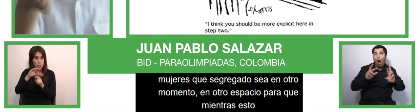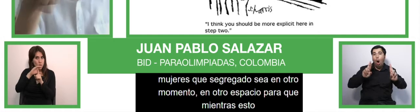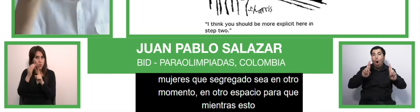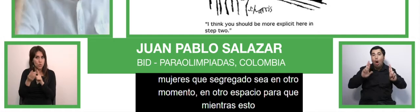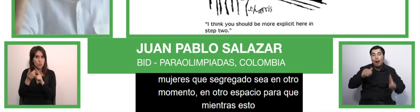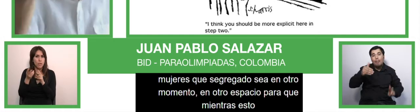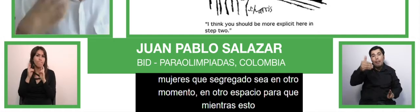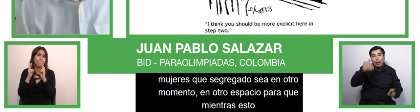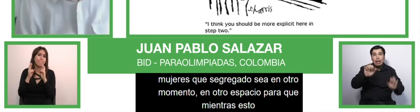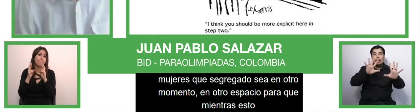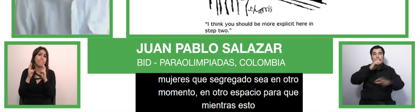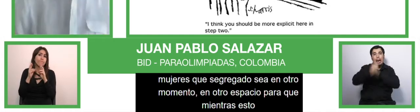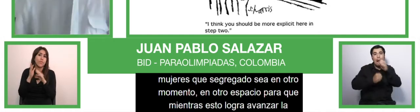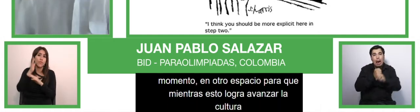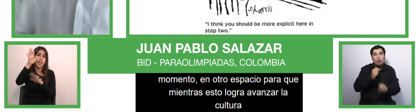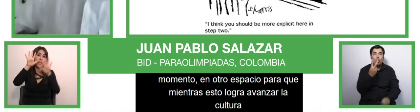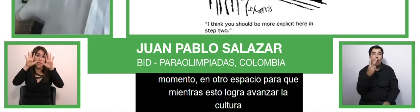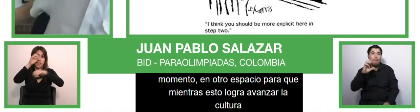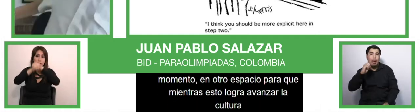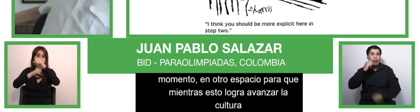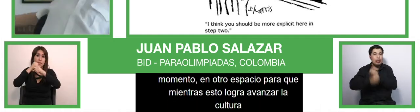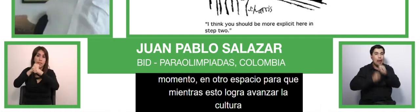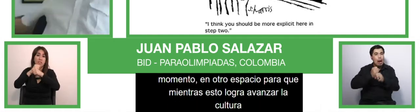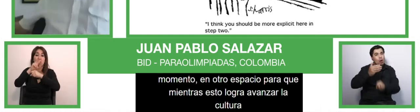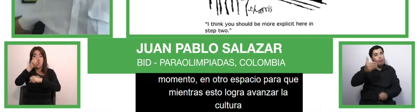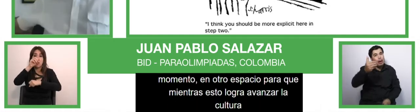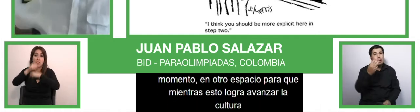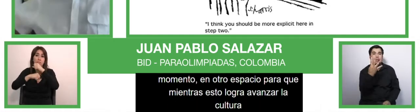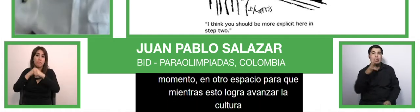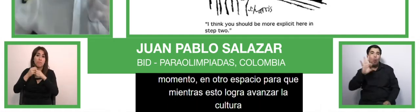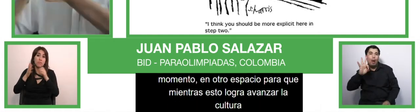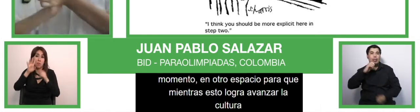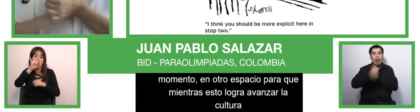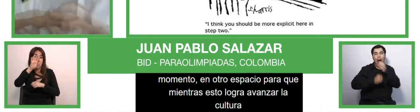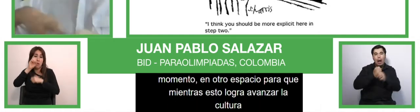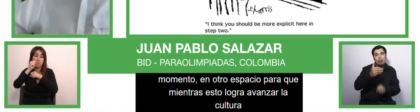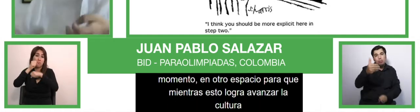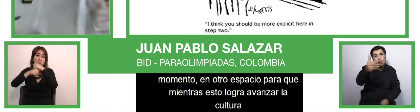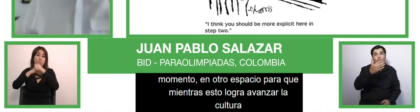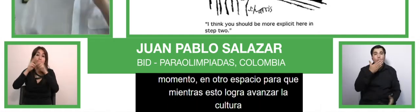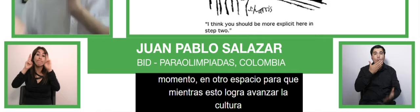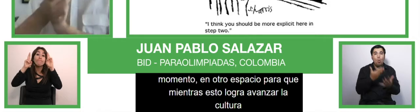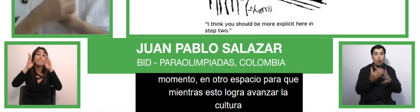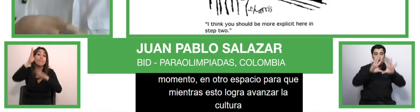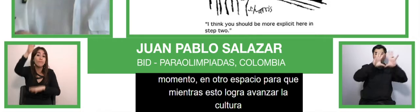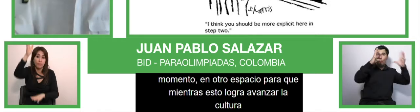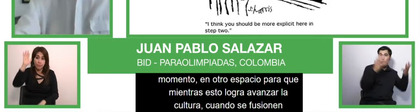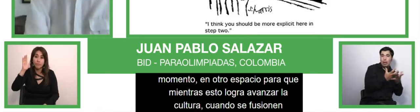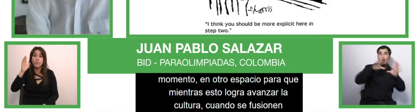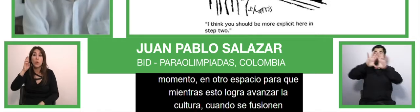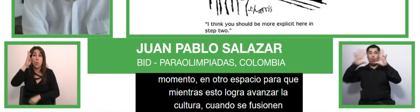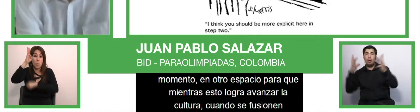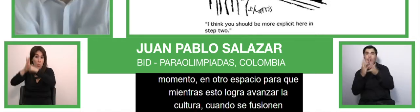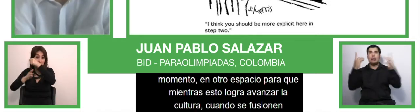años o en 20 o en 50, cuando se fusionen los mundiales, si se fusionen los